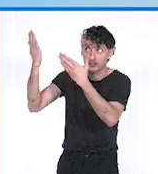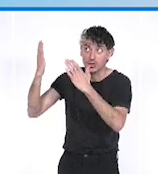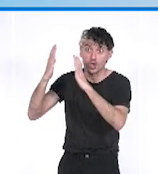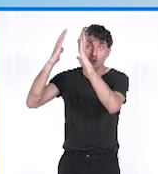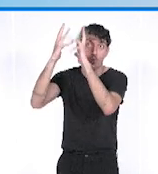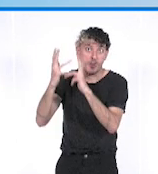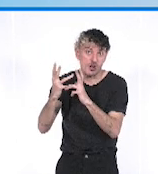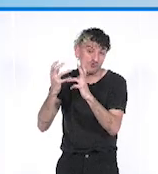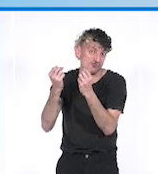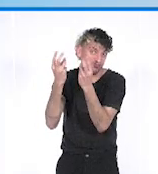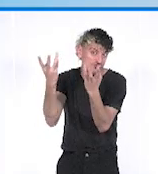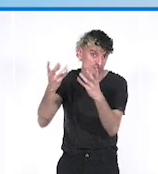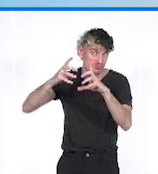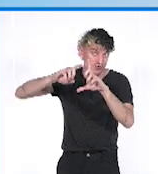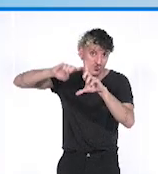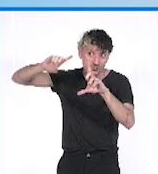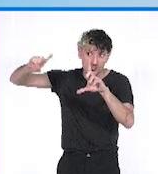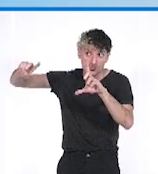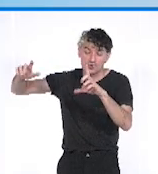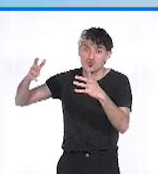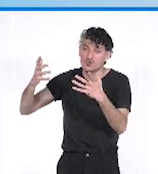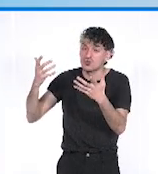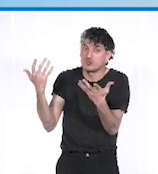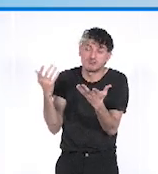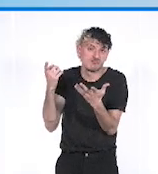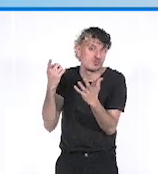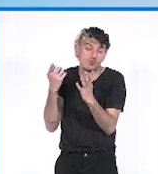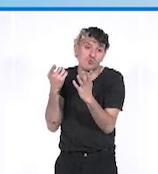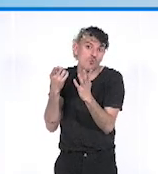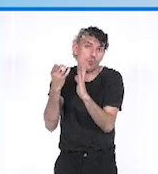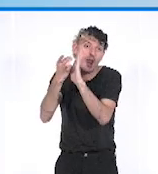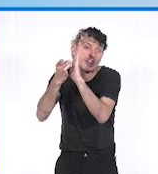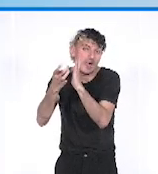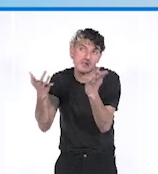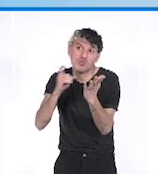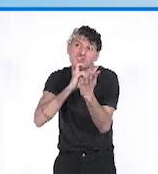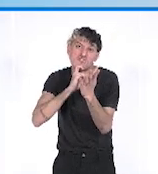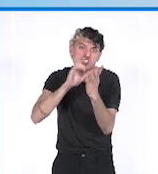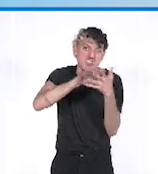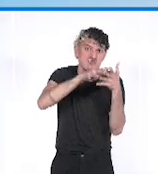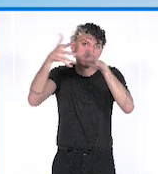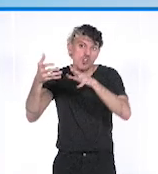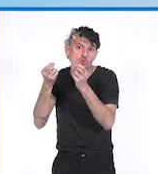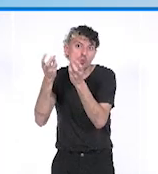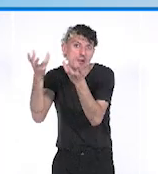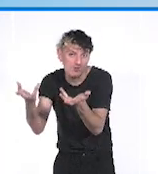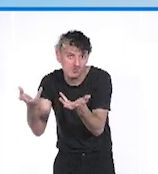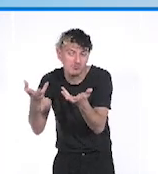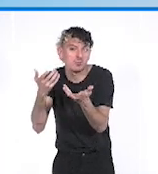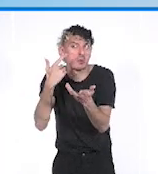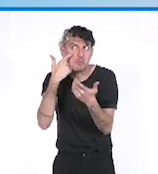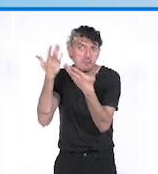difícil cuantificar eh algo que es muy muy muy cualitativo Pero bueno Ahí podéis ver un poco los recursos que hemos identificado en cada una de